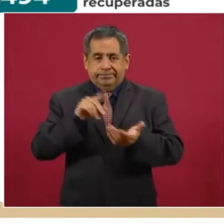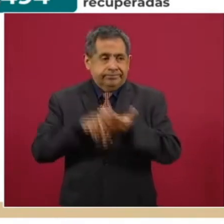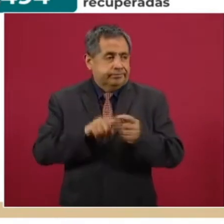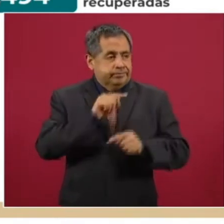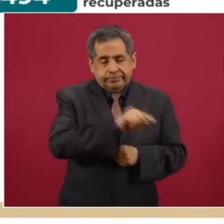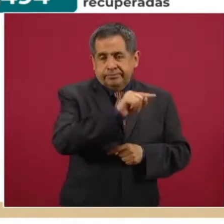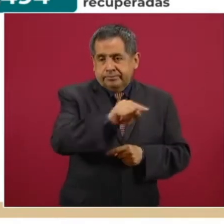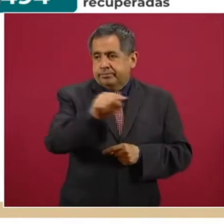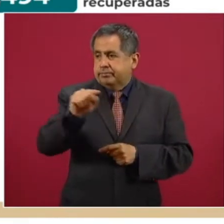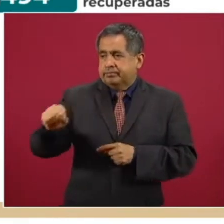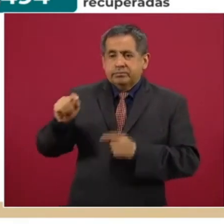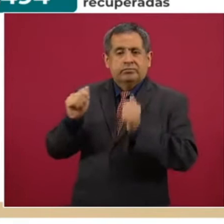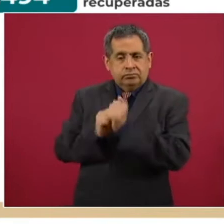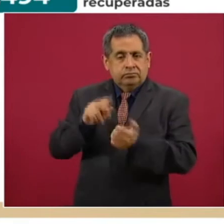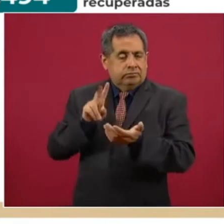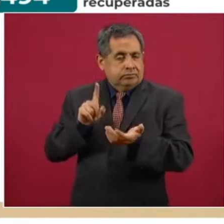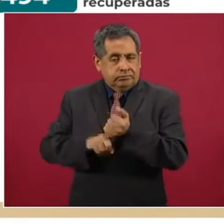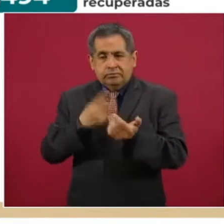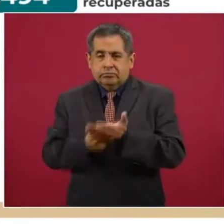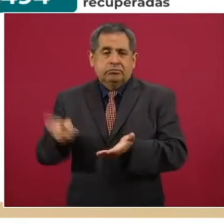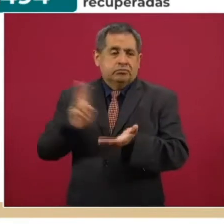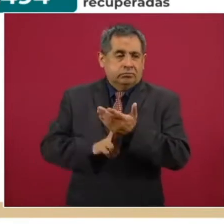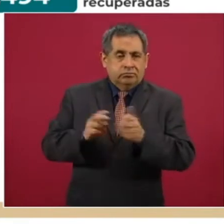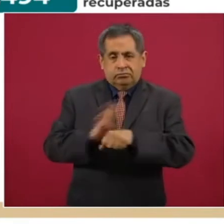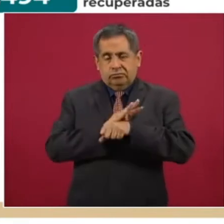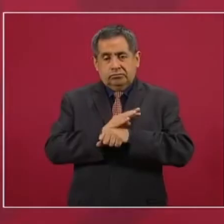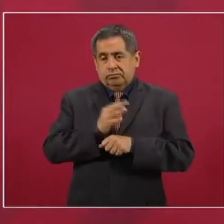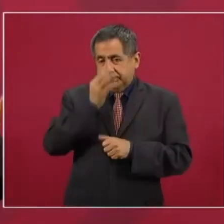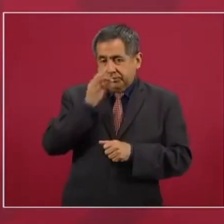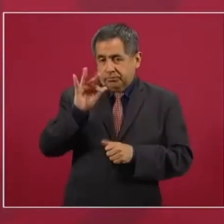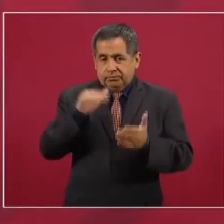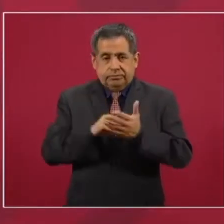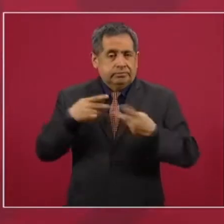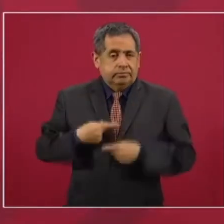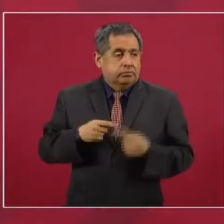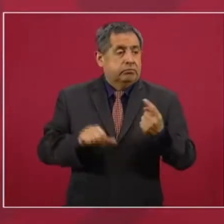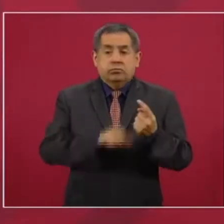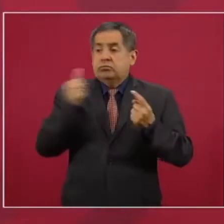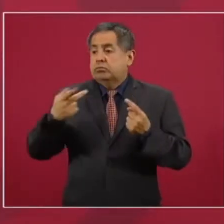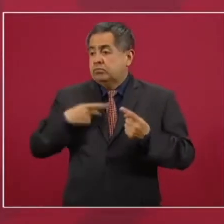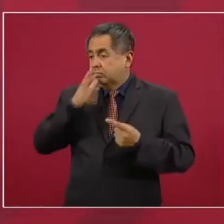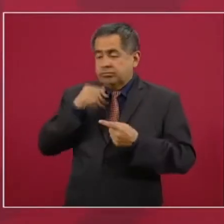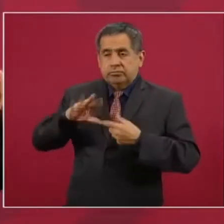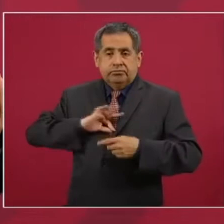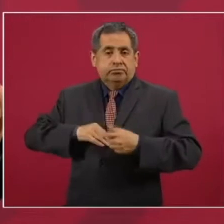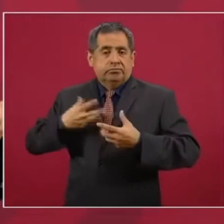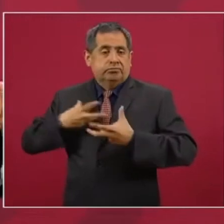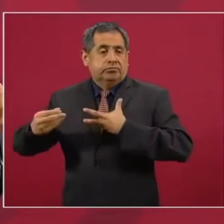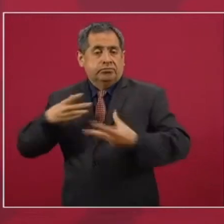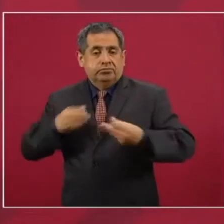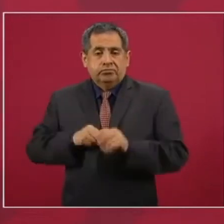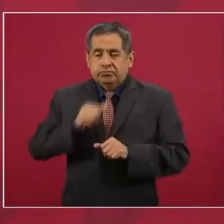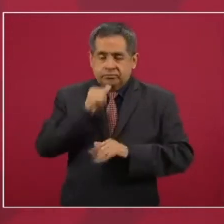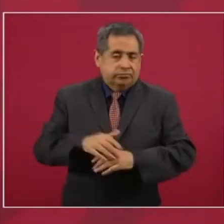como personas con posibilidad de contagiar a otros. Todos los demás ya no pueden contagiar porque ya no son